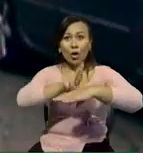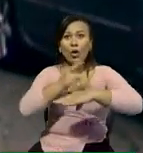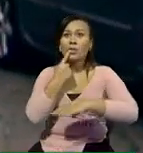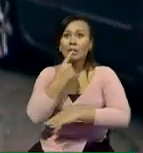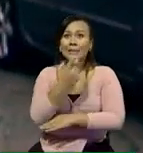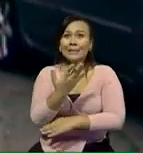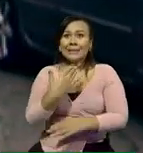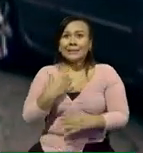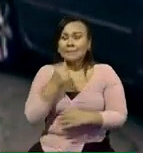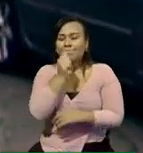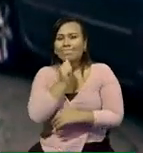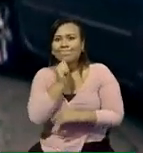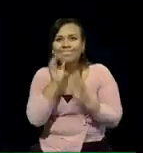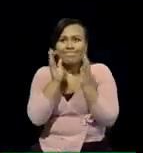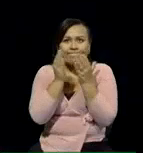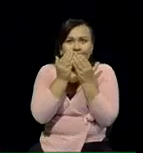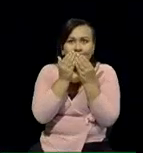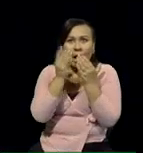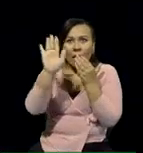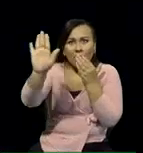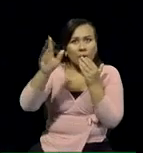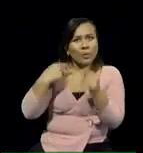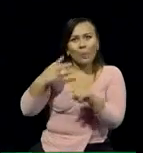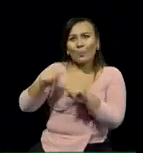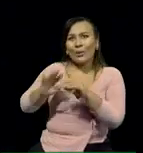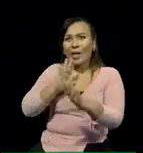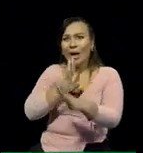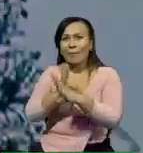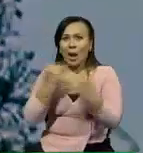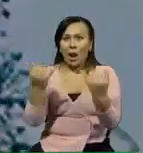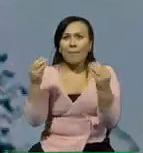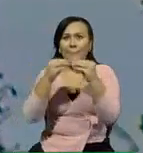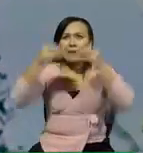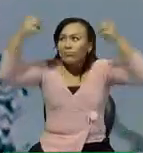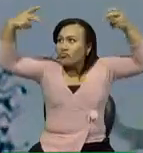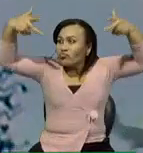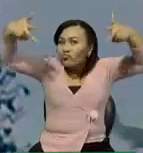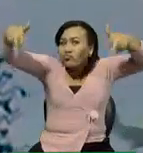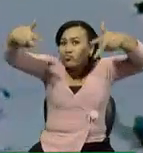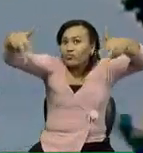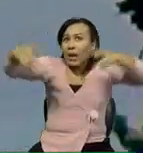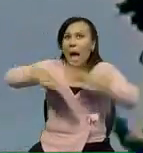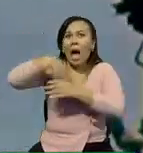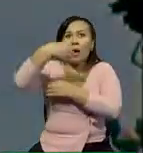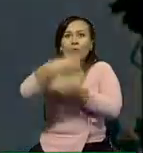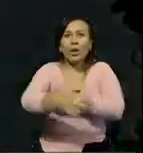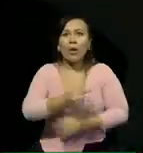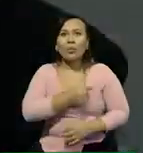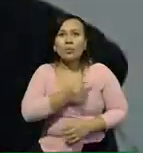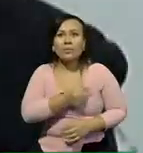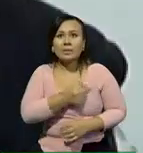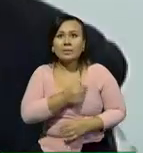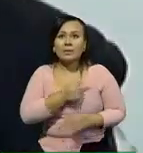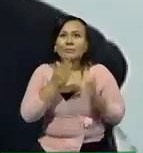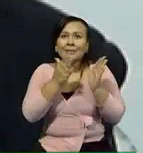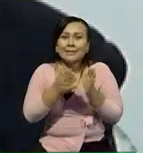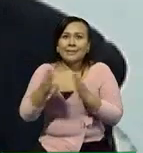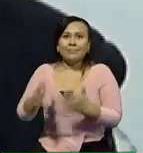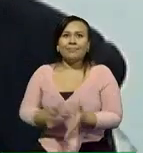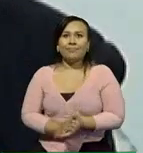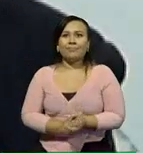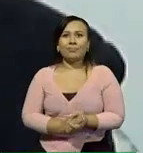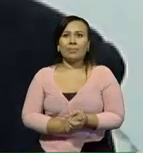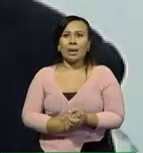como aislado y anunció que se está planificando la instalación de más cámaras en el exterior de las facultades. Entran más